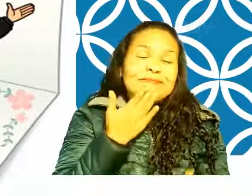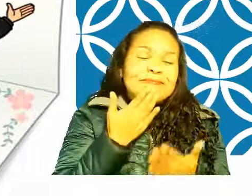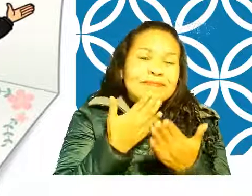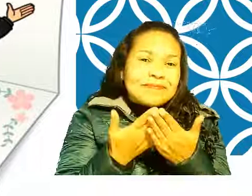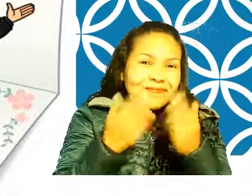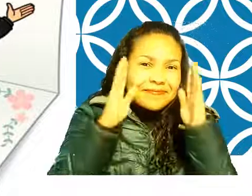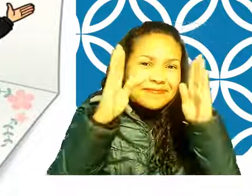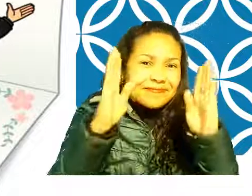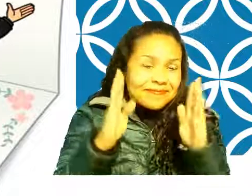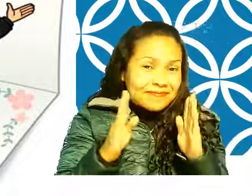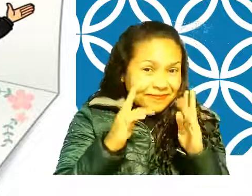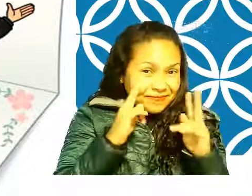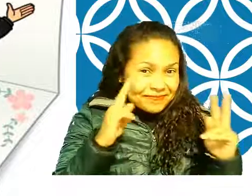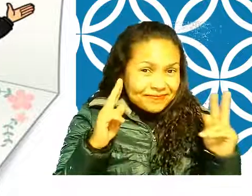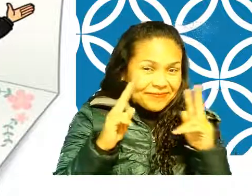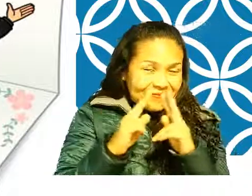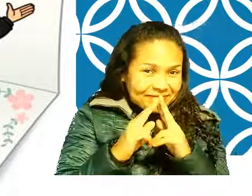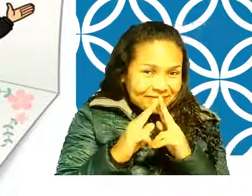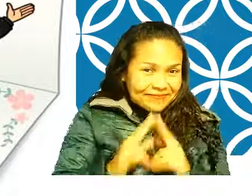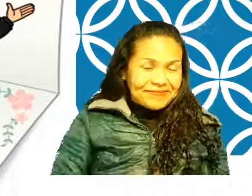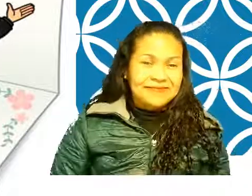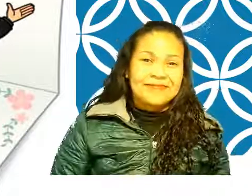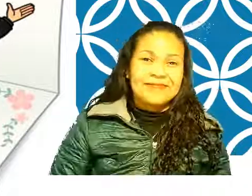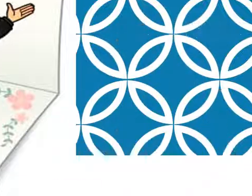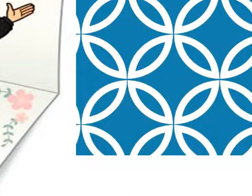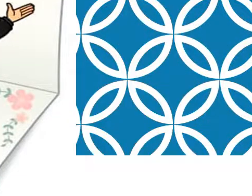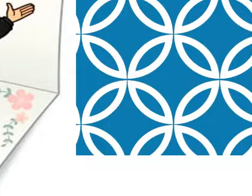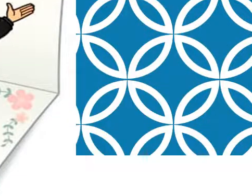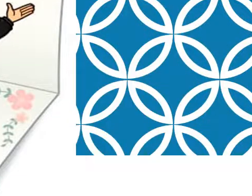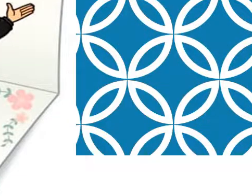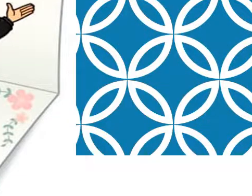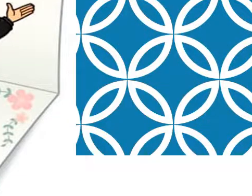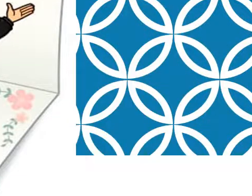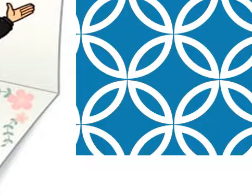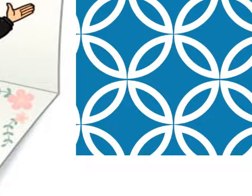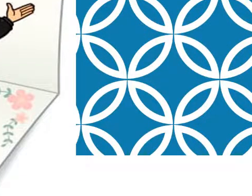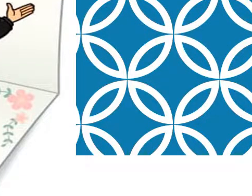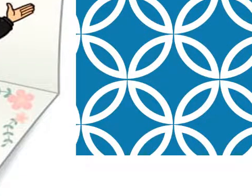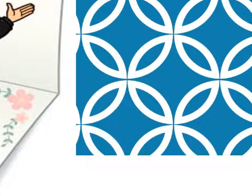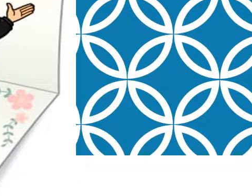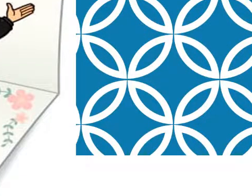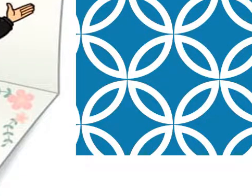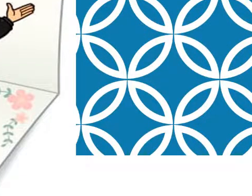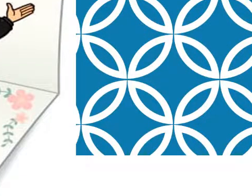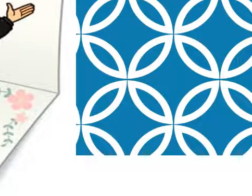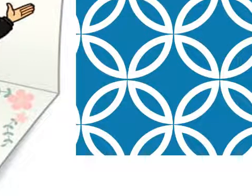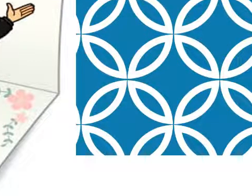Muchísimas gracias por tu atención y nos vemos en la siguiente clase.